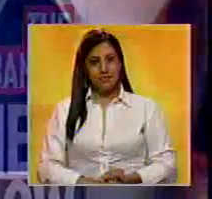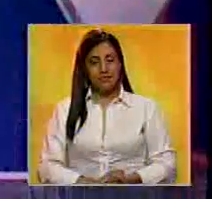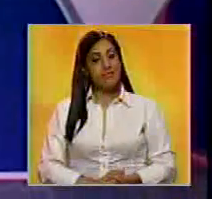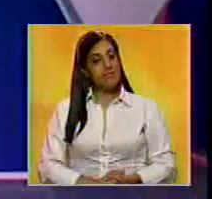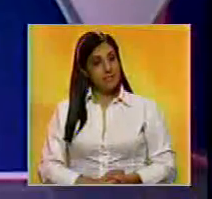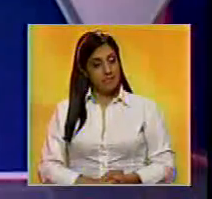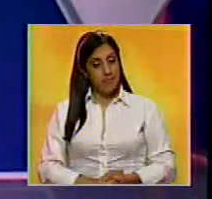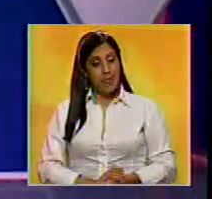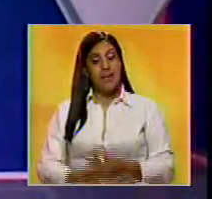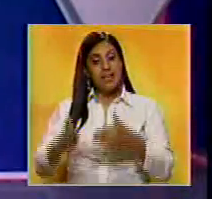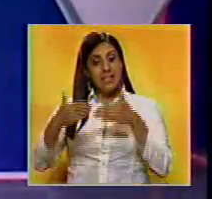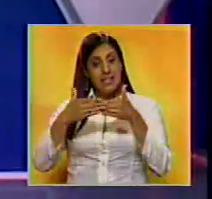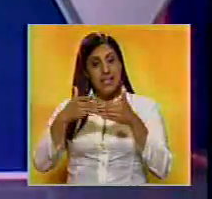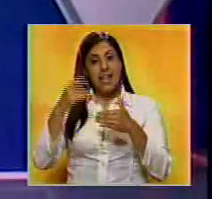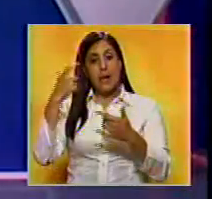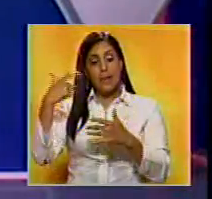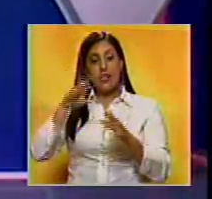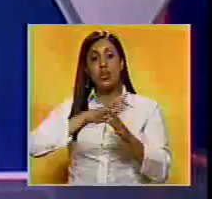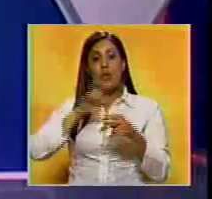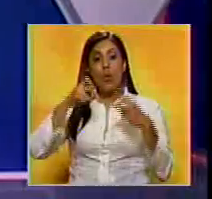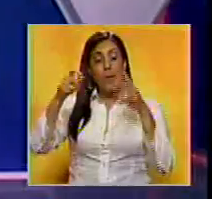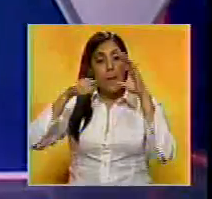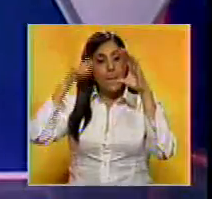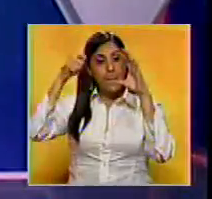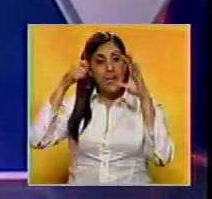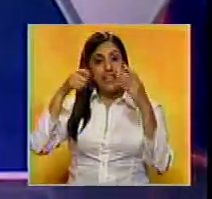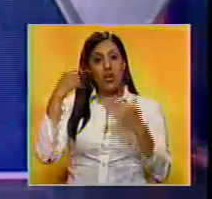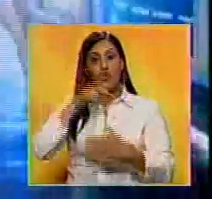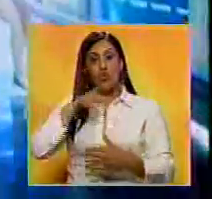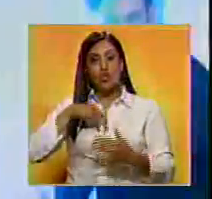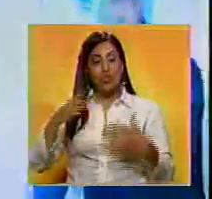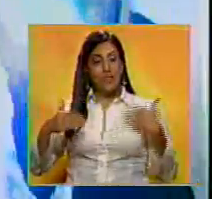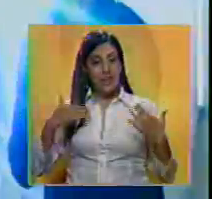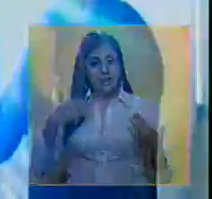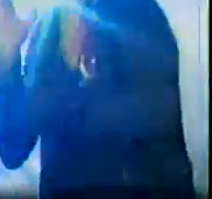Trump cerramos con los ilegales y su nuevo videoclip